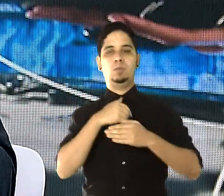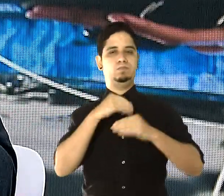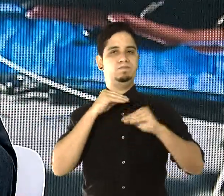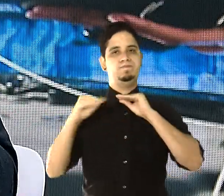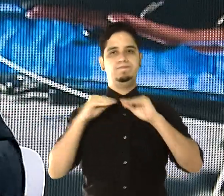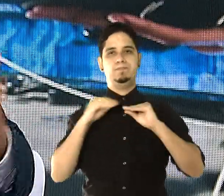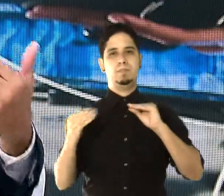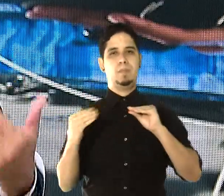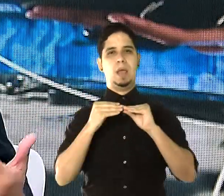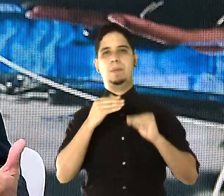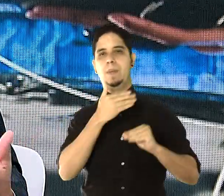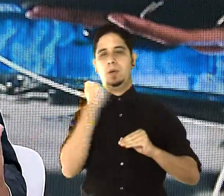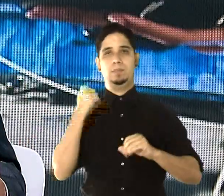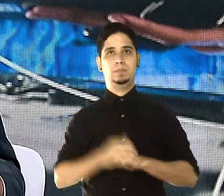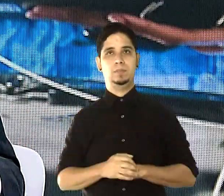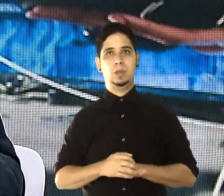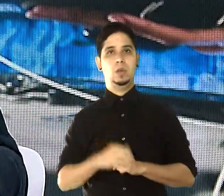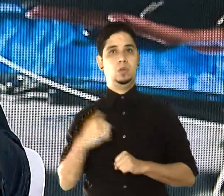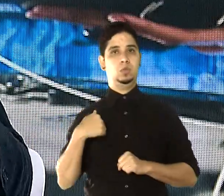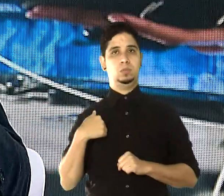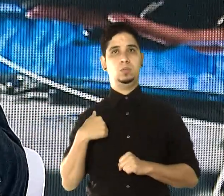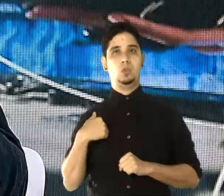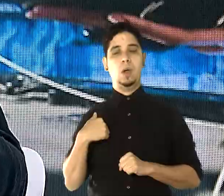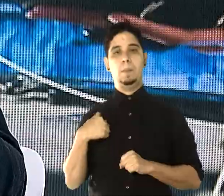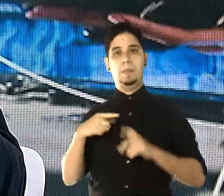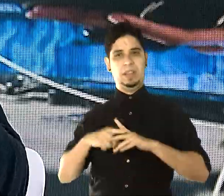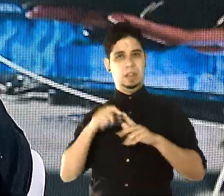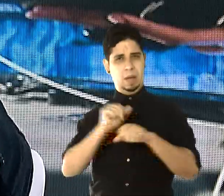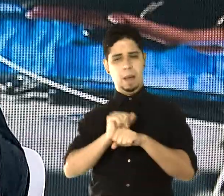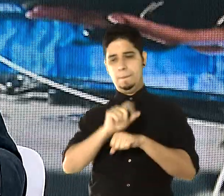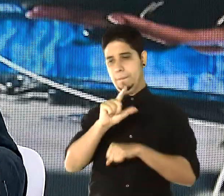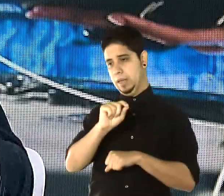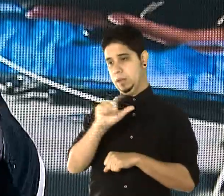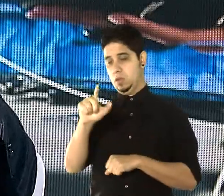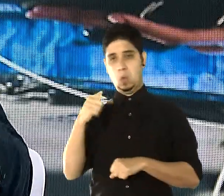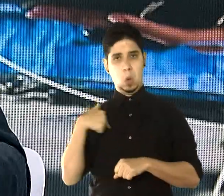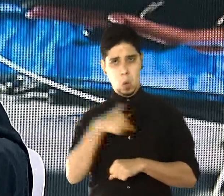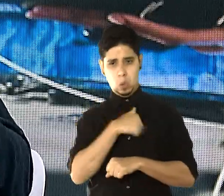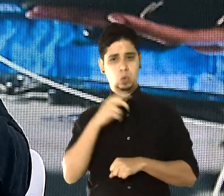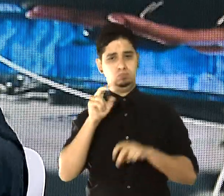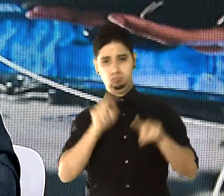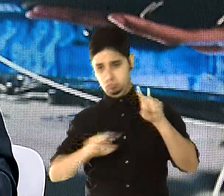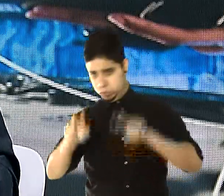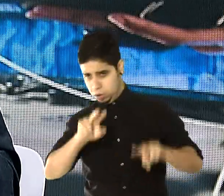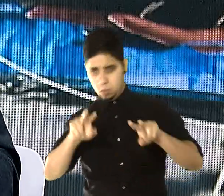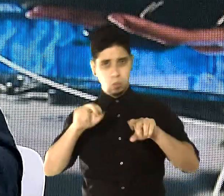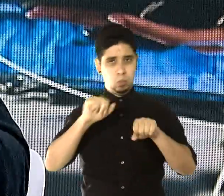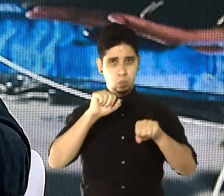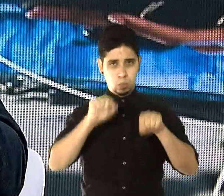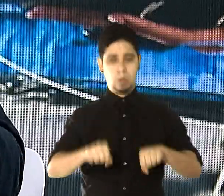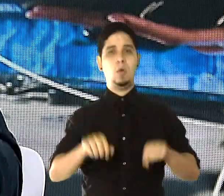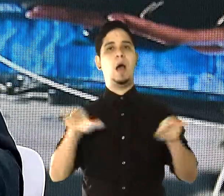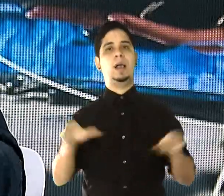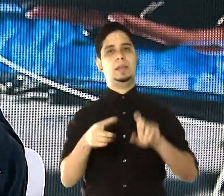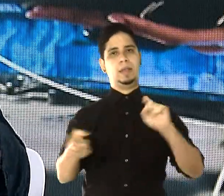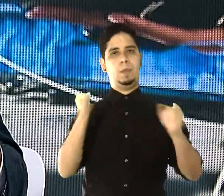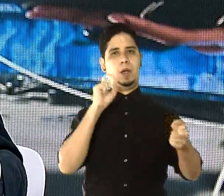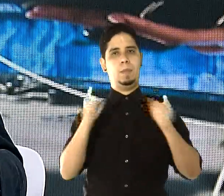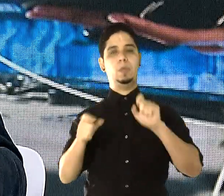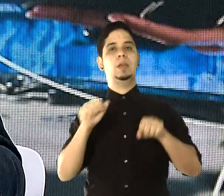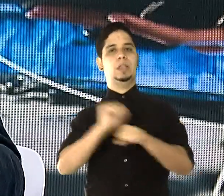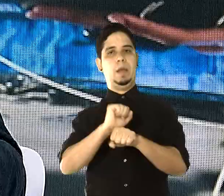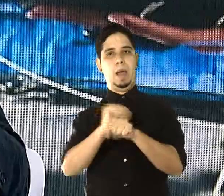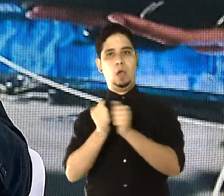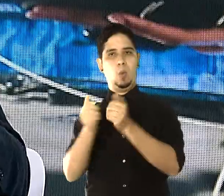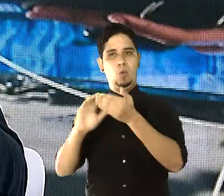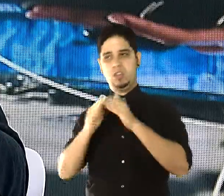ahora en el 2022, yo empecé en el COR3 en el 2021, hemos podido hacer los cambios y trabajar de la mano con los municipios y con las agencias y con el propio